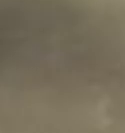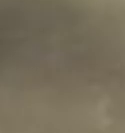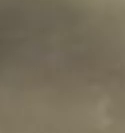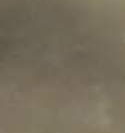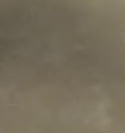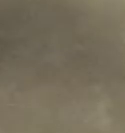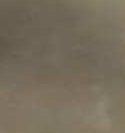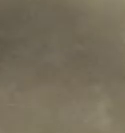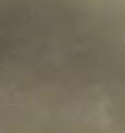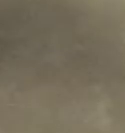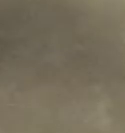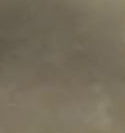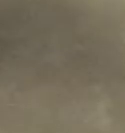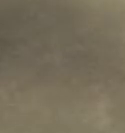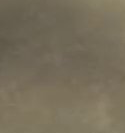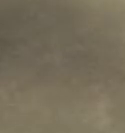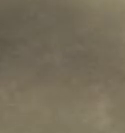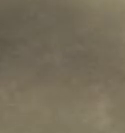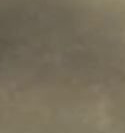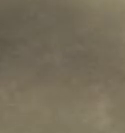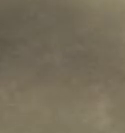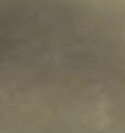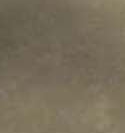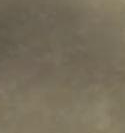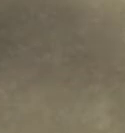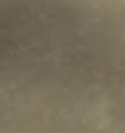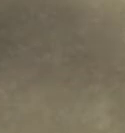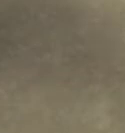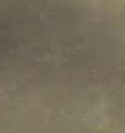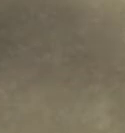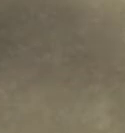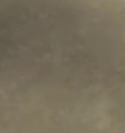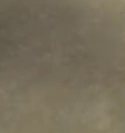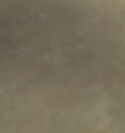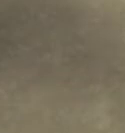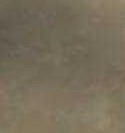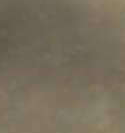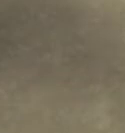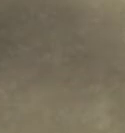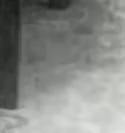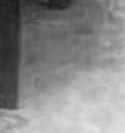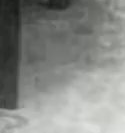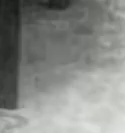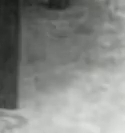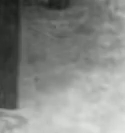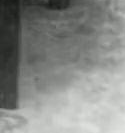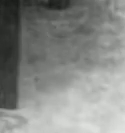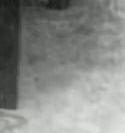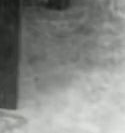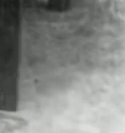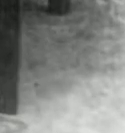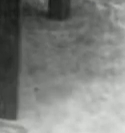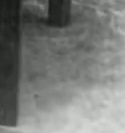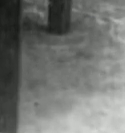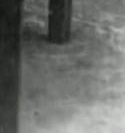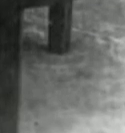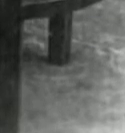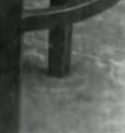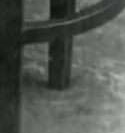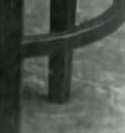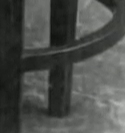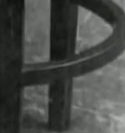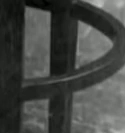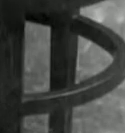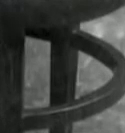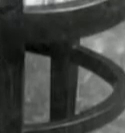Aquí no es popular ni conocido. Y mi mamá, Caridad Coto Troyo,